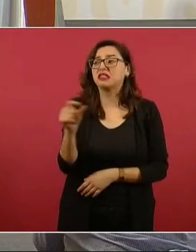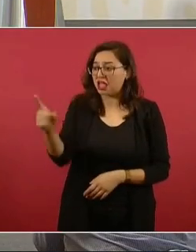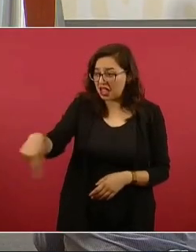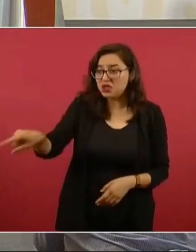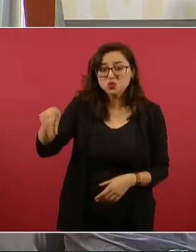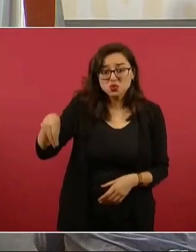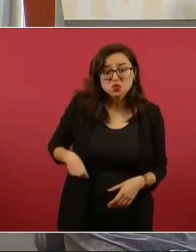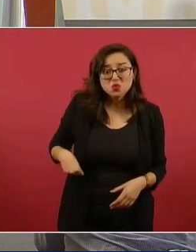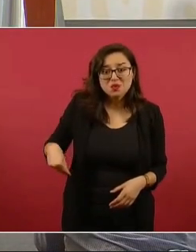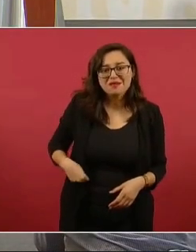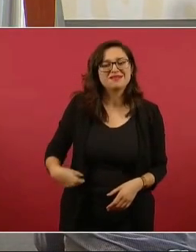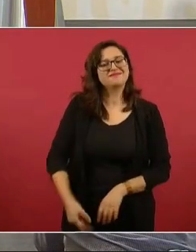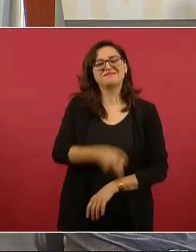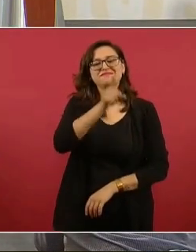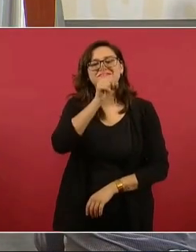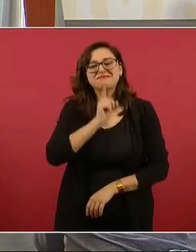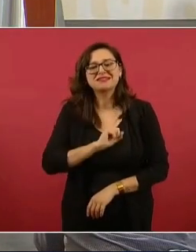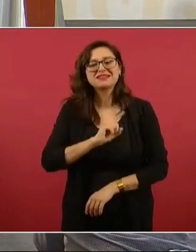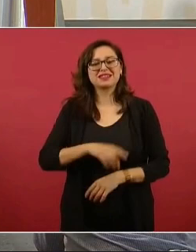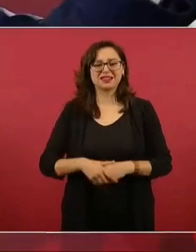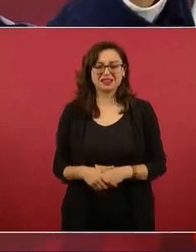los que